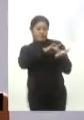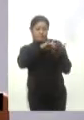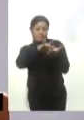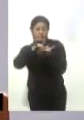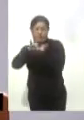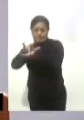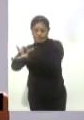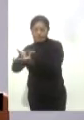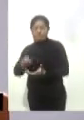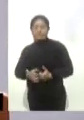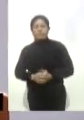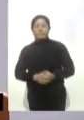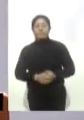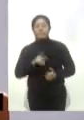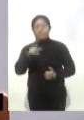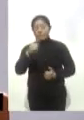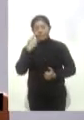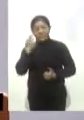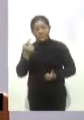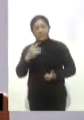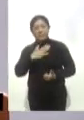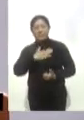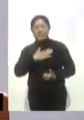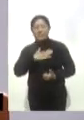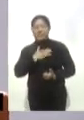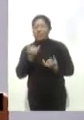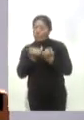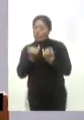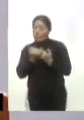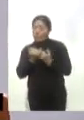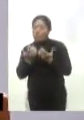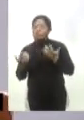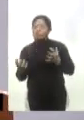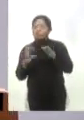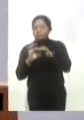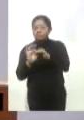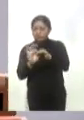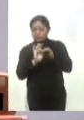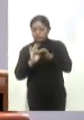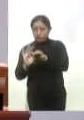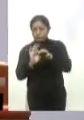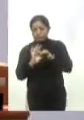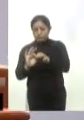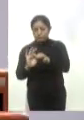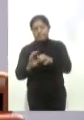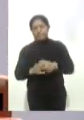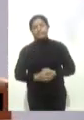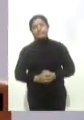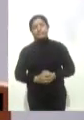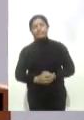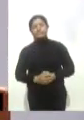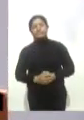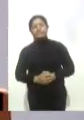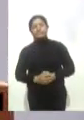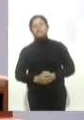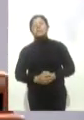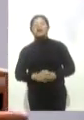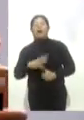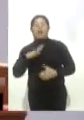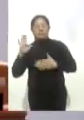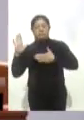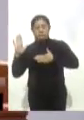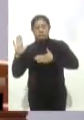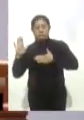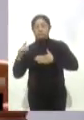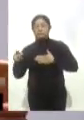signo de solidaridad en nuestra parte y reiterarles que estamos comprometidos a caminar